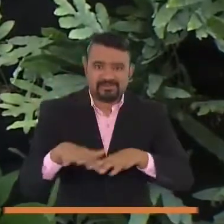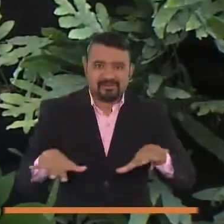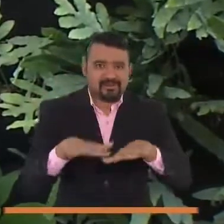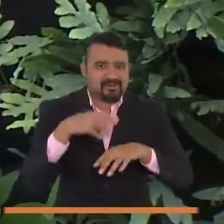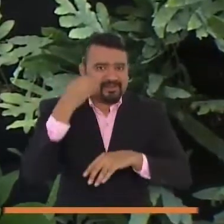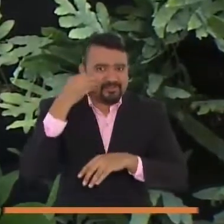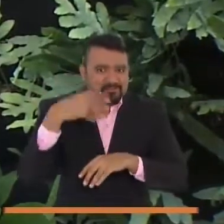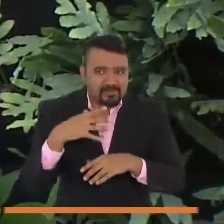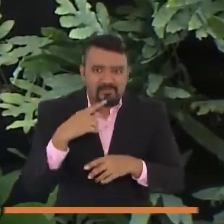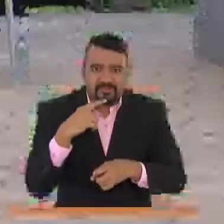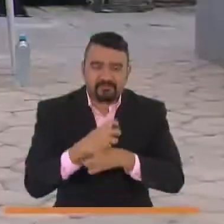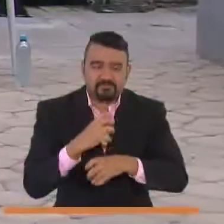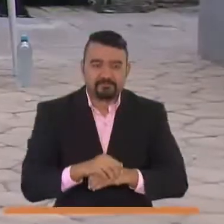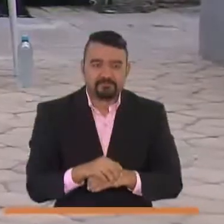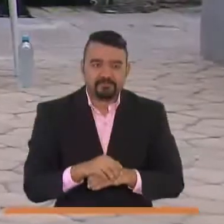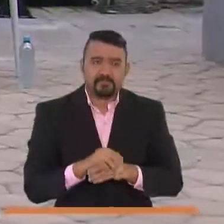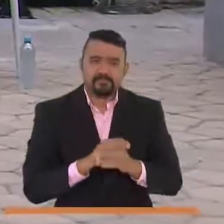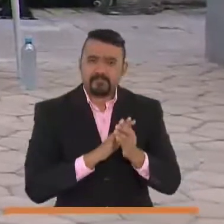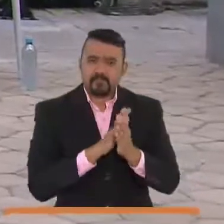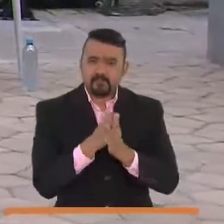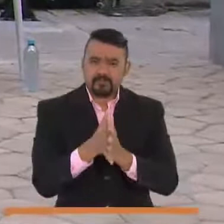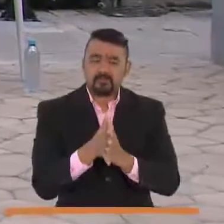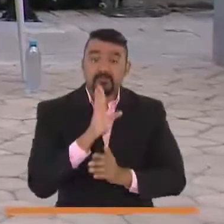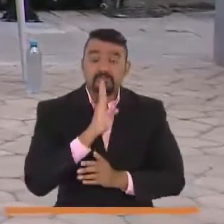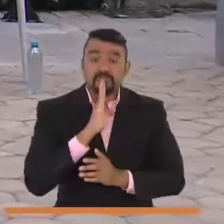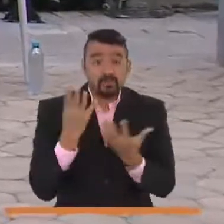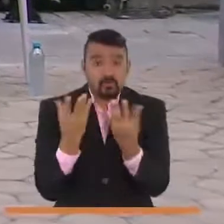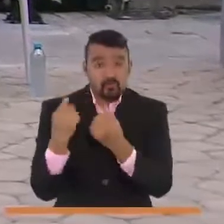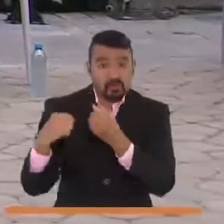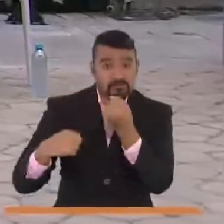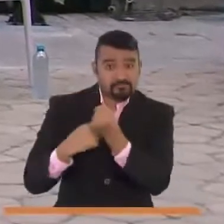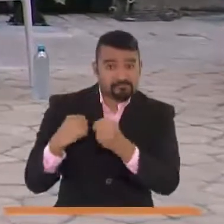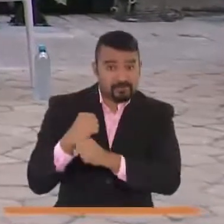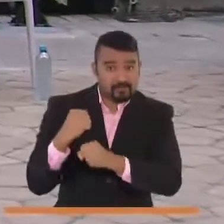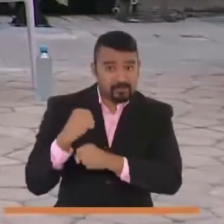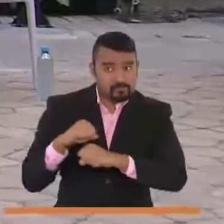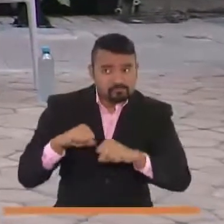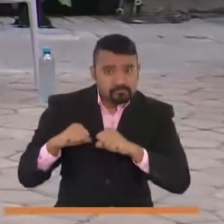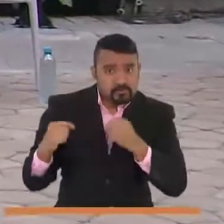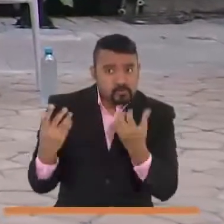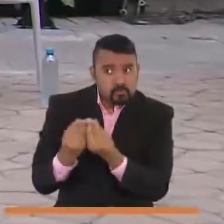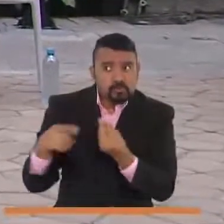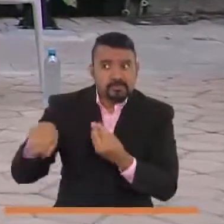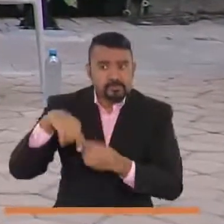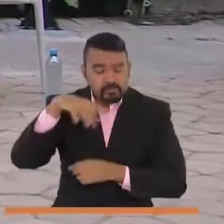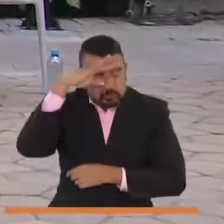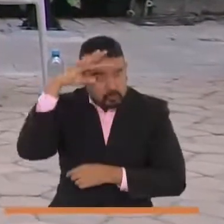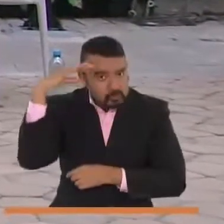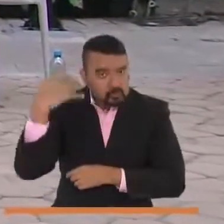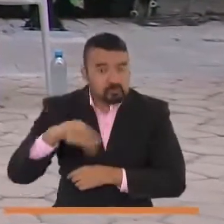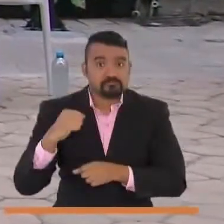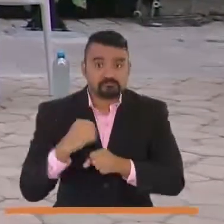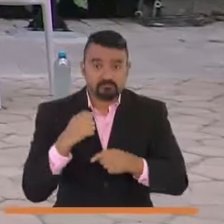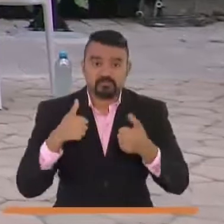Tengo un equipo, Luisa, que tengo que aplaudirlo. Un equipo que se ha puesto las botas, que ha estado